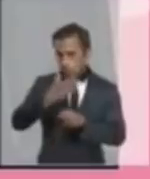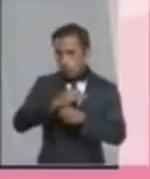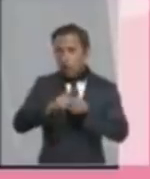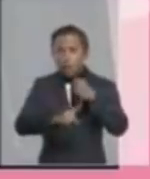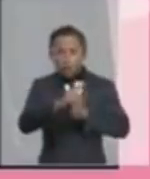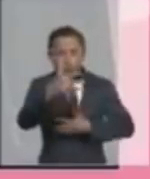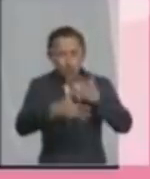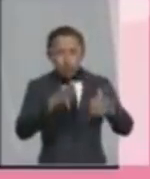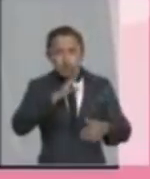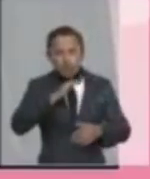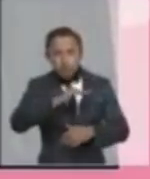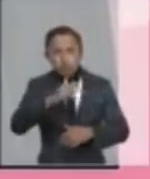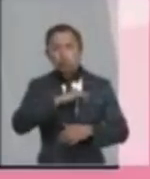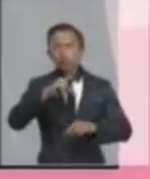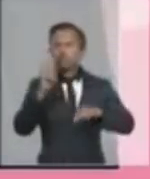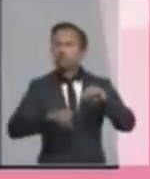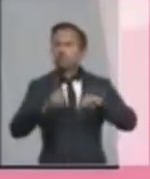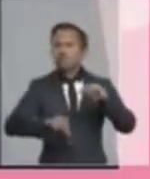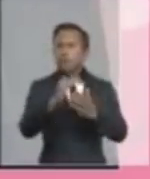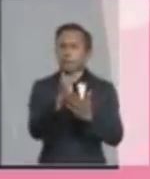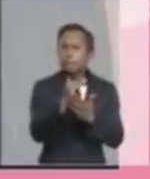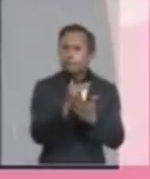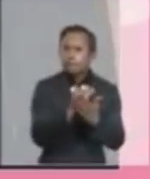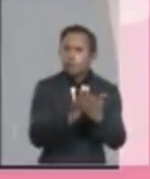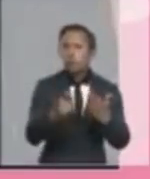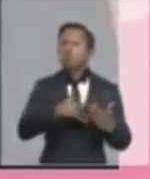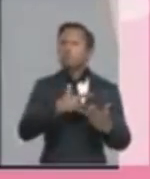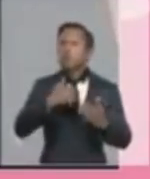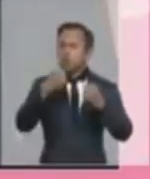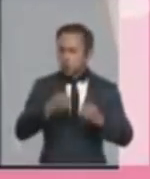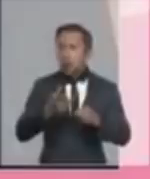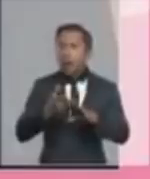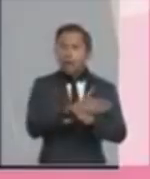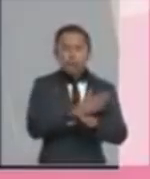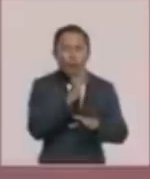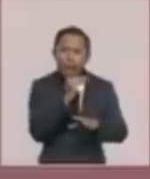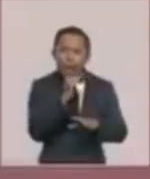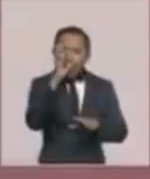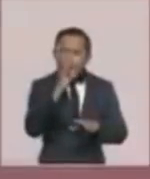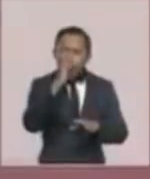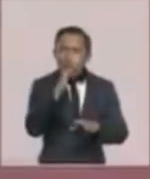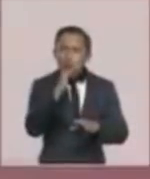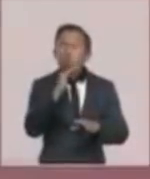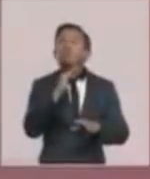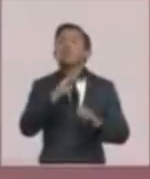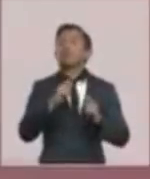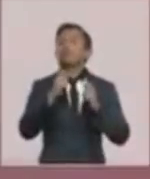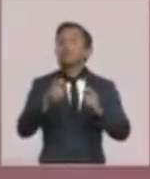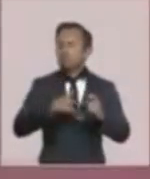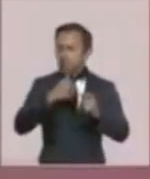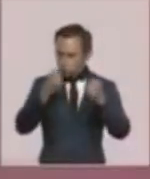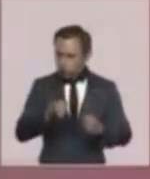le hace pensar que tendrá éxito donde todos los demás han fracasado? Soy José Antonio Meade y para mí lo más importante es tu